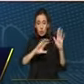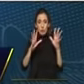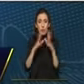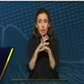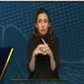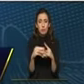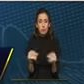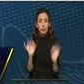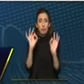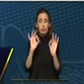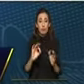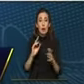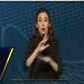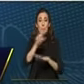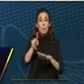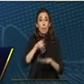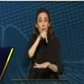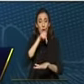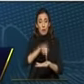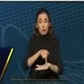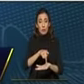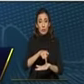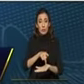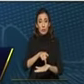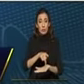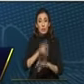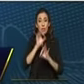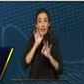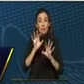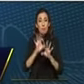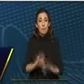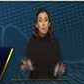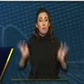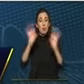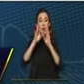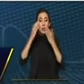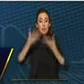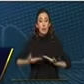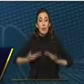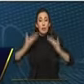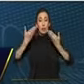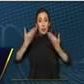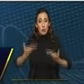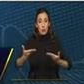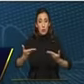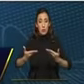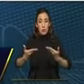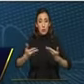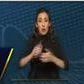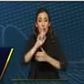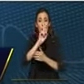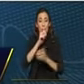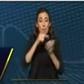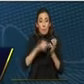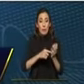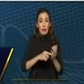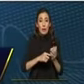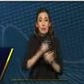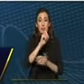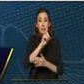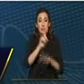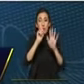nueva generación de profesionales en carreras claves. Y así otorgamos ya 1.160